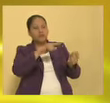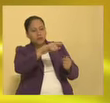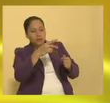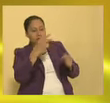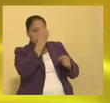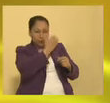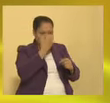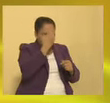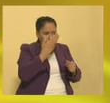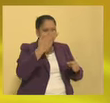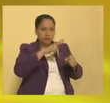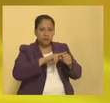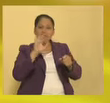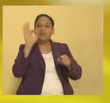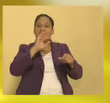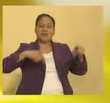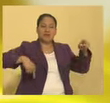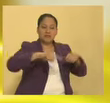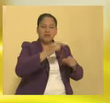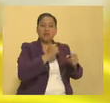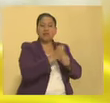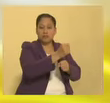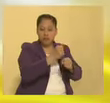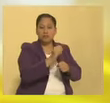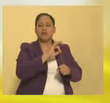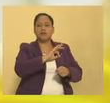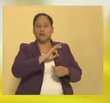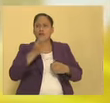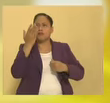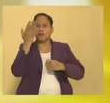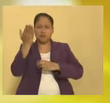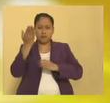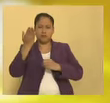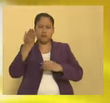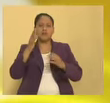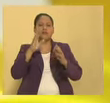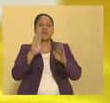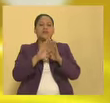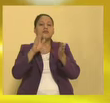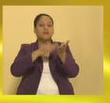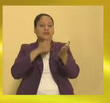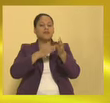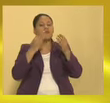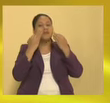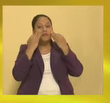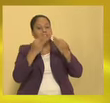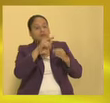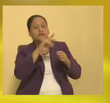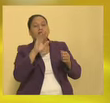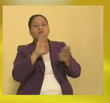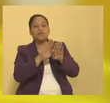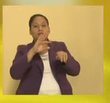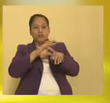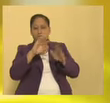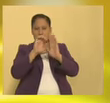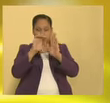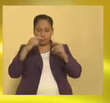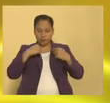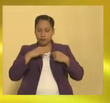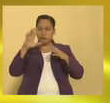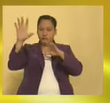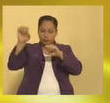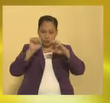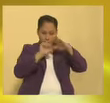se presuman malos tratos o torturas. Vamos a poner un ejemplo. Si estás detenido, si estás en el Ministerio